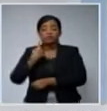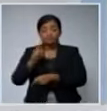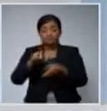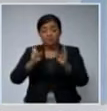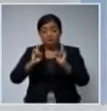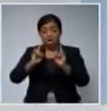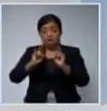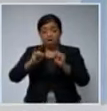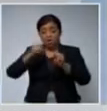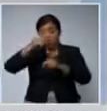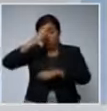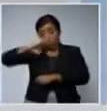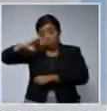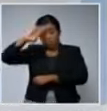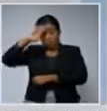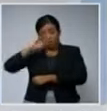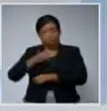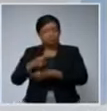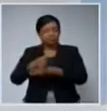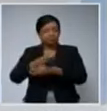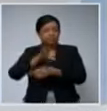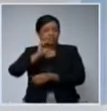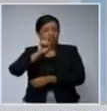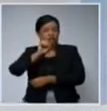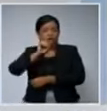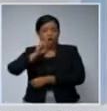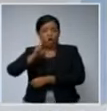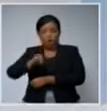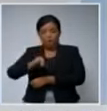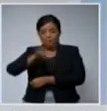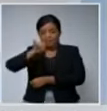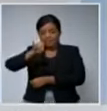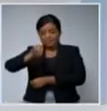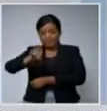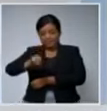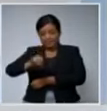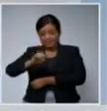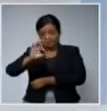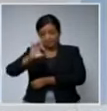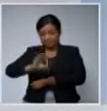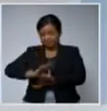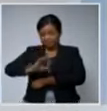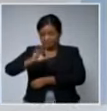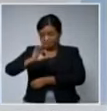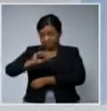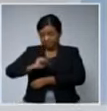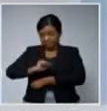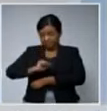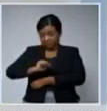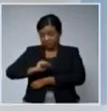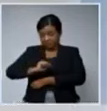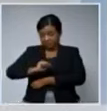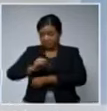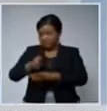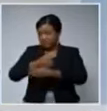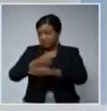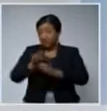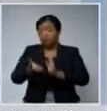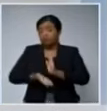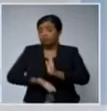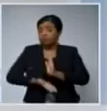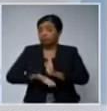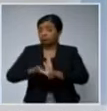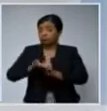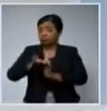en 0,6%, 0,60%, que es elevada para nuestros